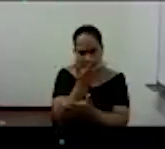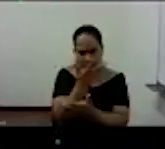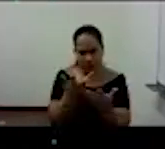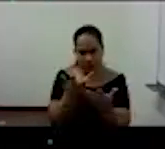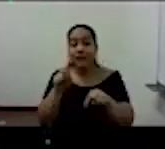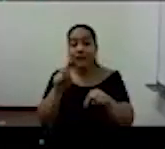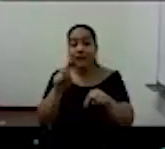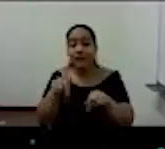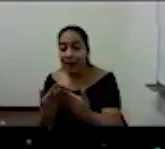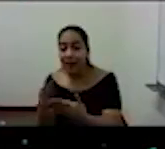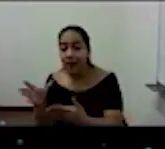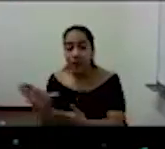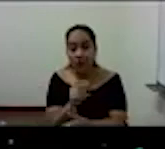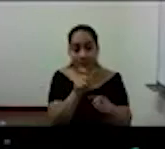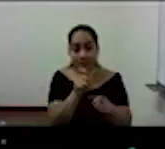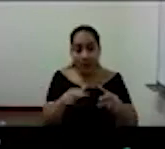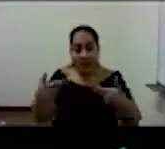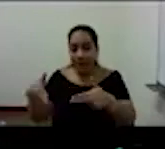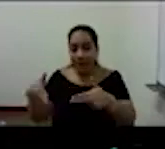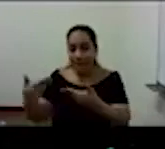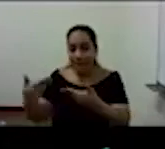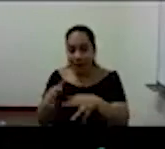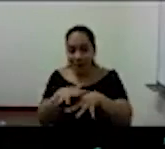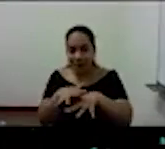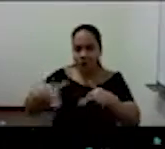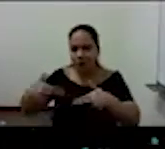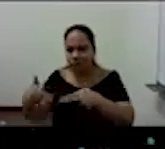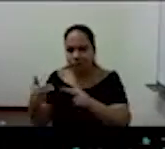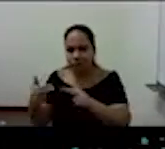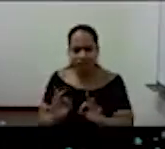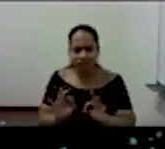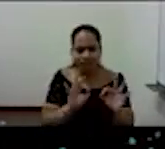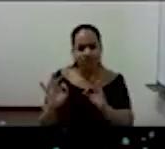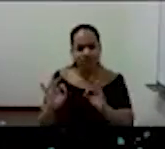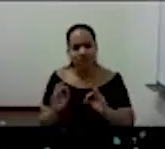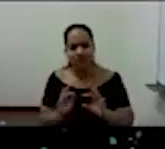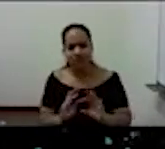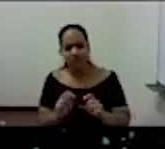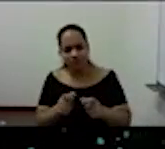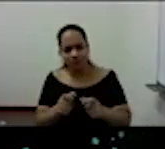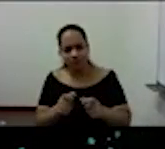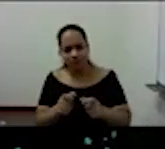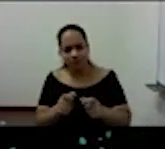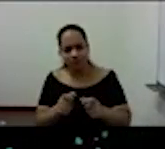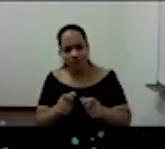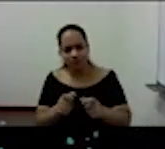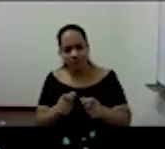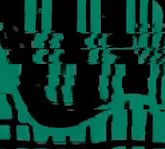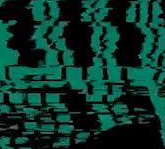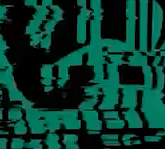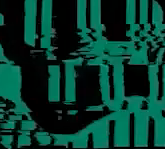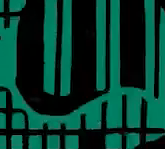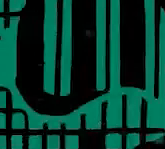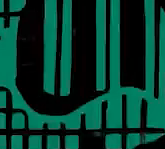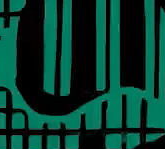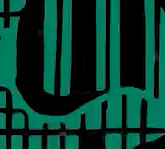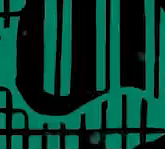por ayudarnos a nutrir este espacio y hacerlo como se hace en este momento.